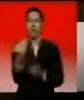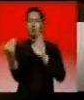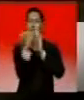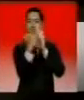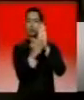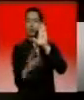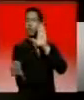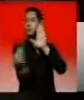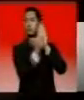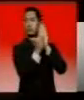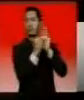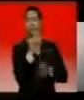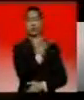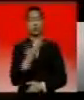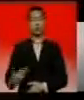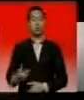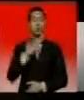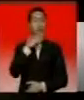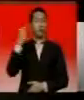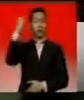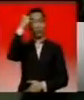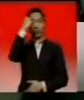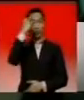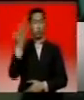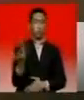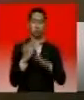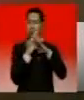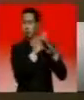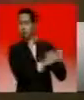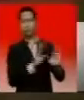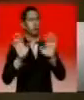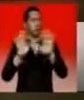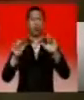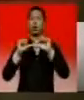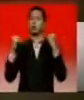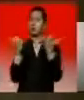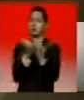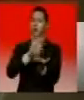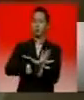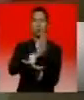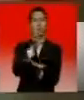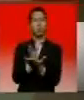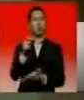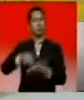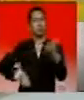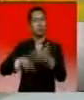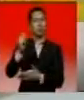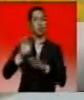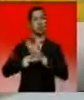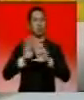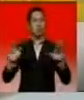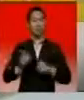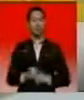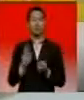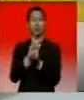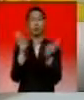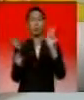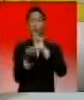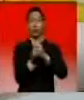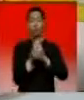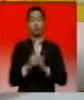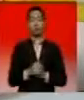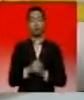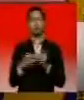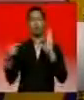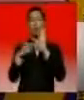de la República no objetó la normativa aprobada por la Asamblea el 26 de abril. En estas reformas tributarias se incluye, entre